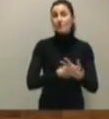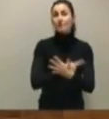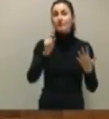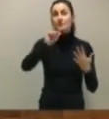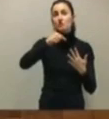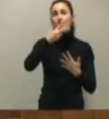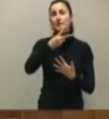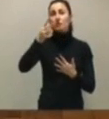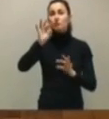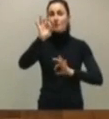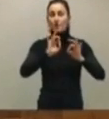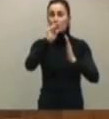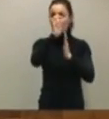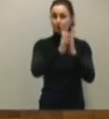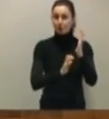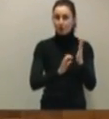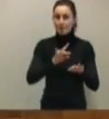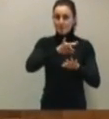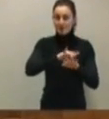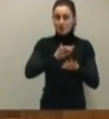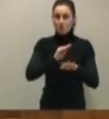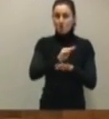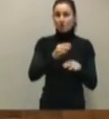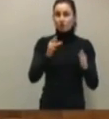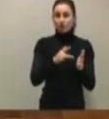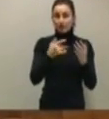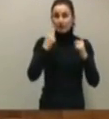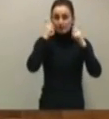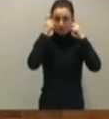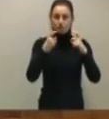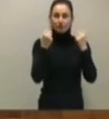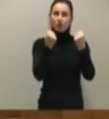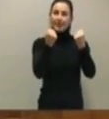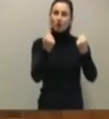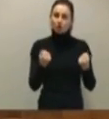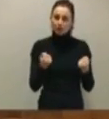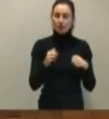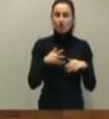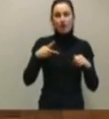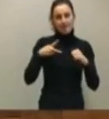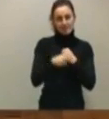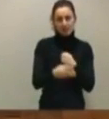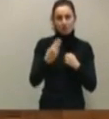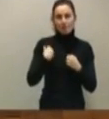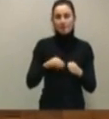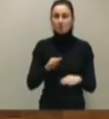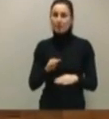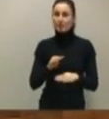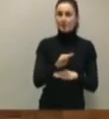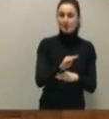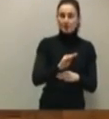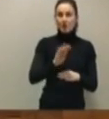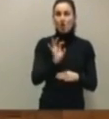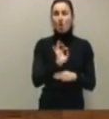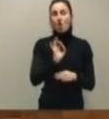un 16,22%. Y que se haya hecho este esfuerzo de contención, evitando que afecte a las